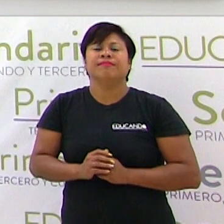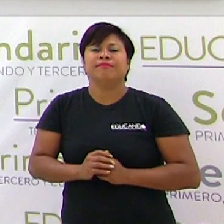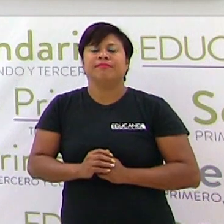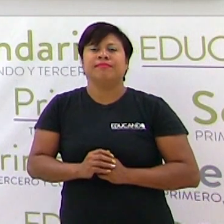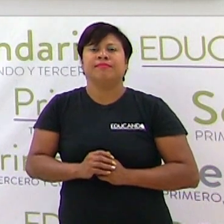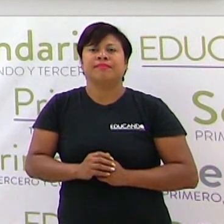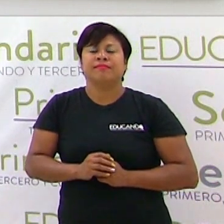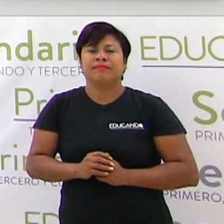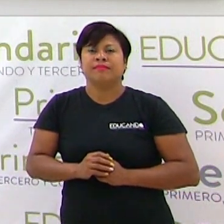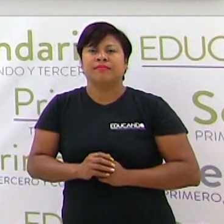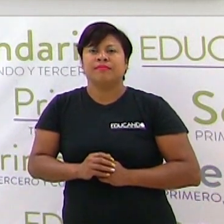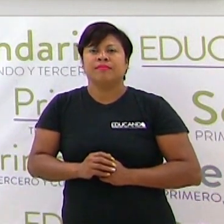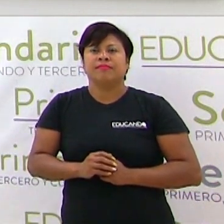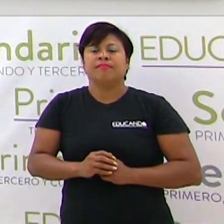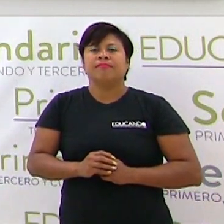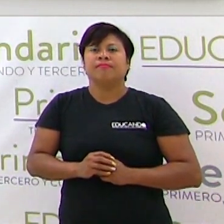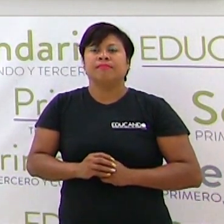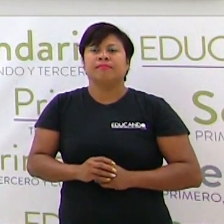principal.